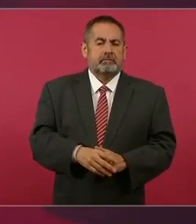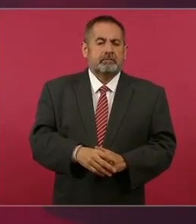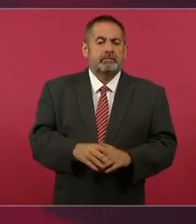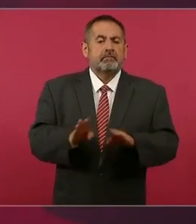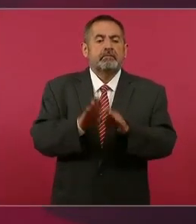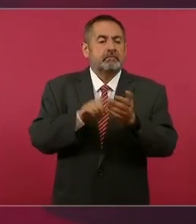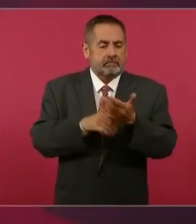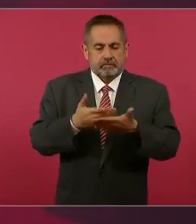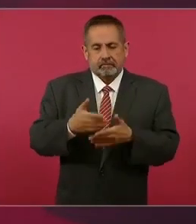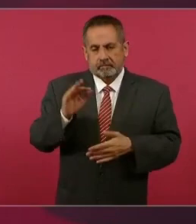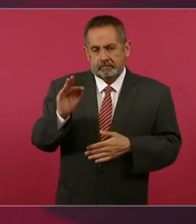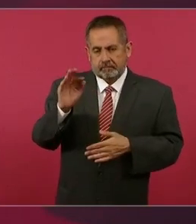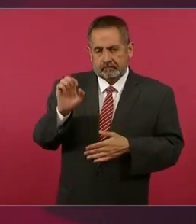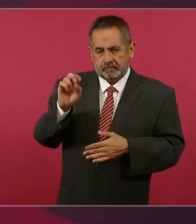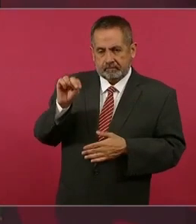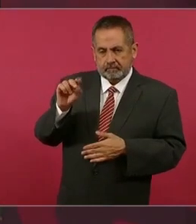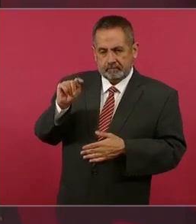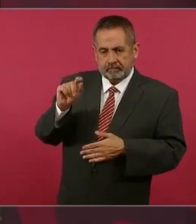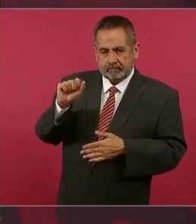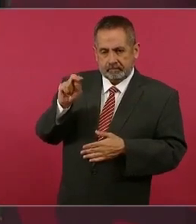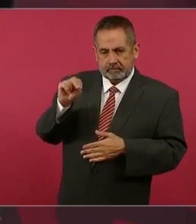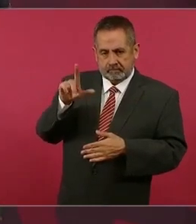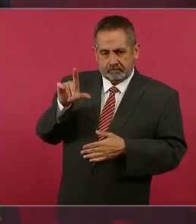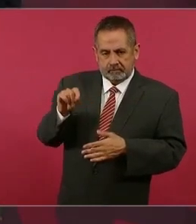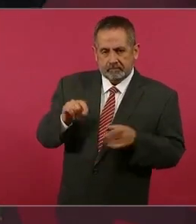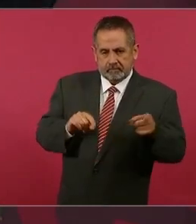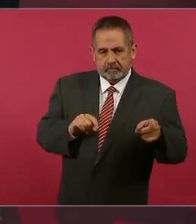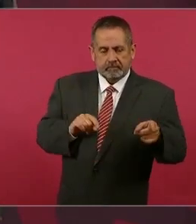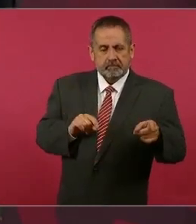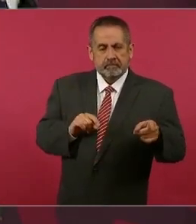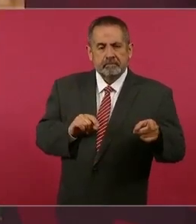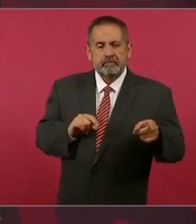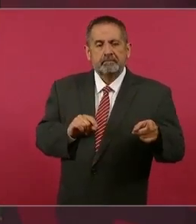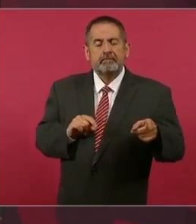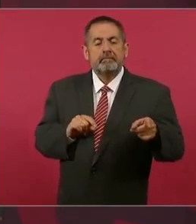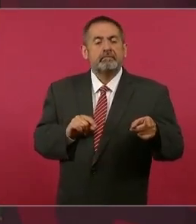ahora es el fentanilo, pero vamos a